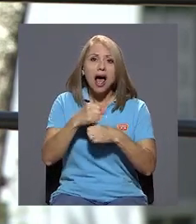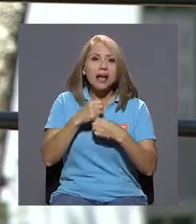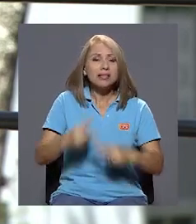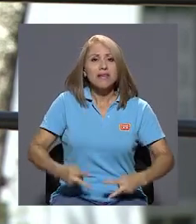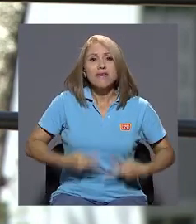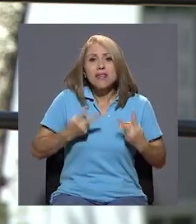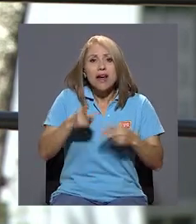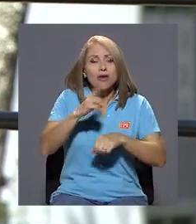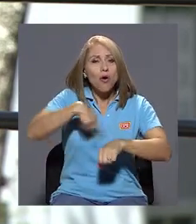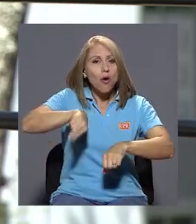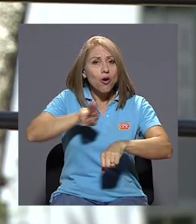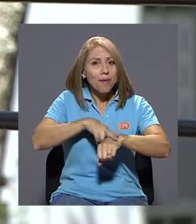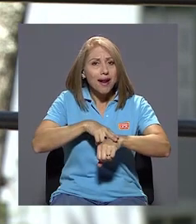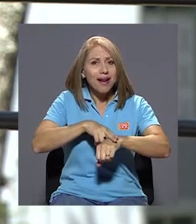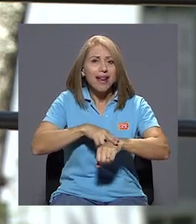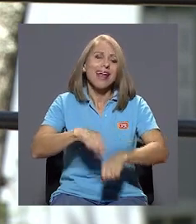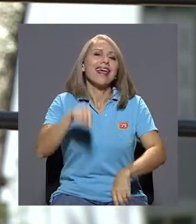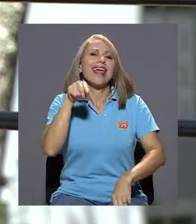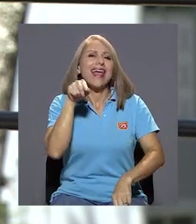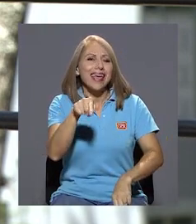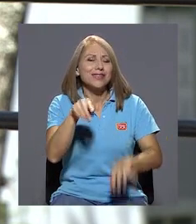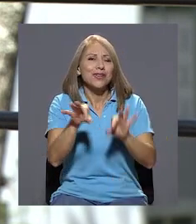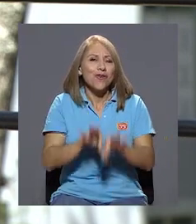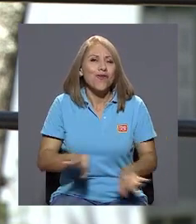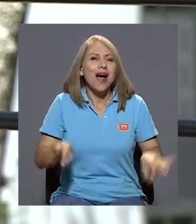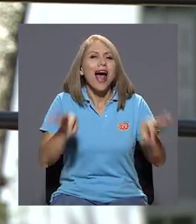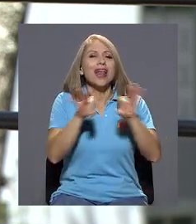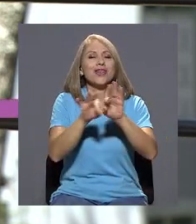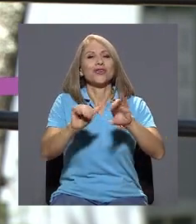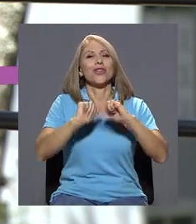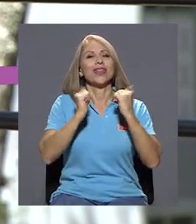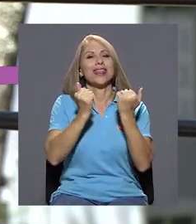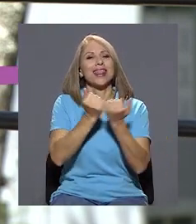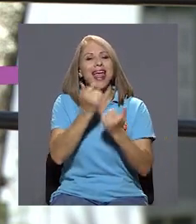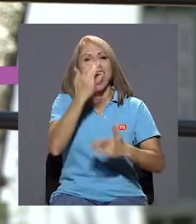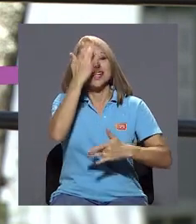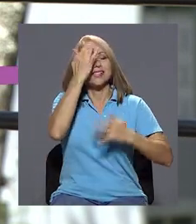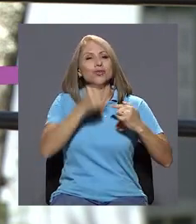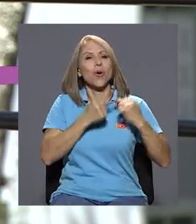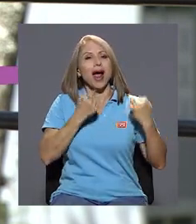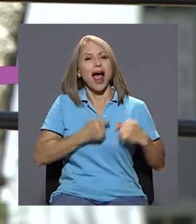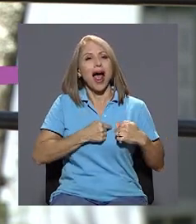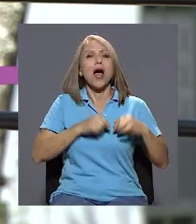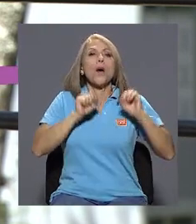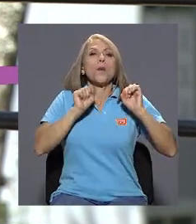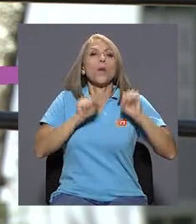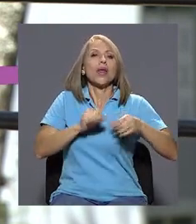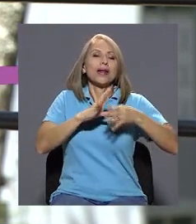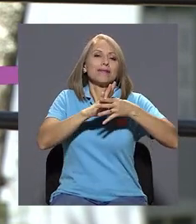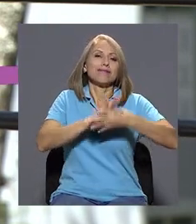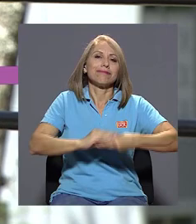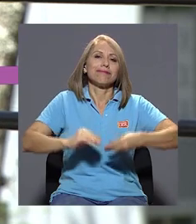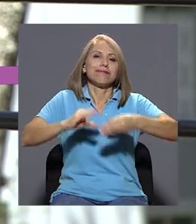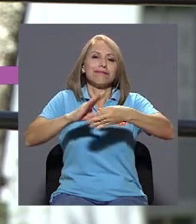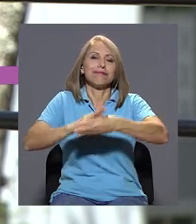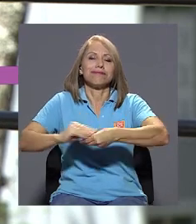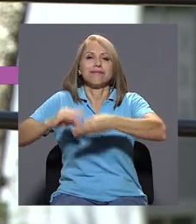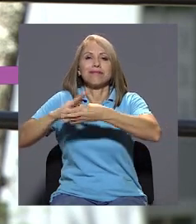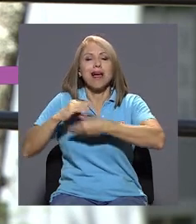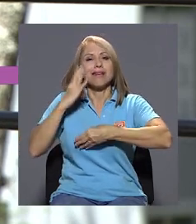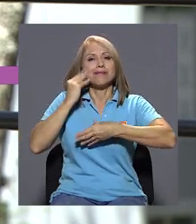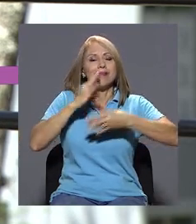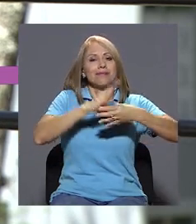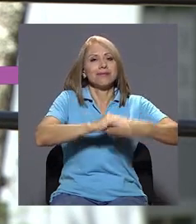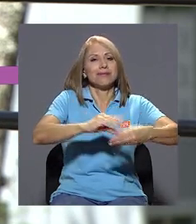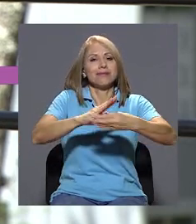vida prácticamente normal. Entonces, eso es lo valioso de Azocardio, ¿verdad? Poder contar de un testimonio a otro. Y